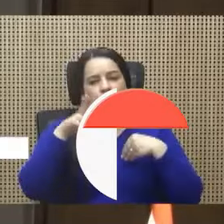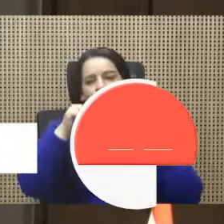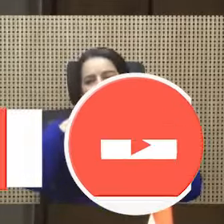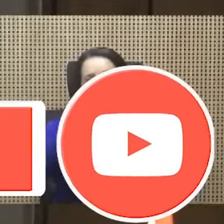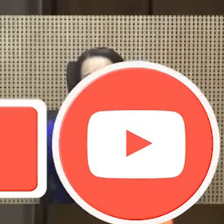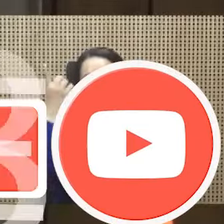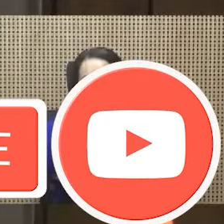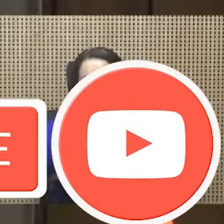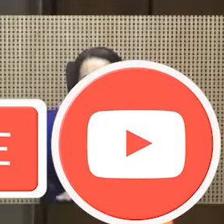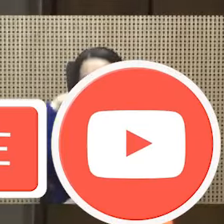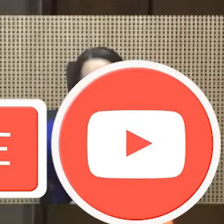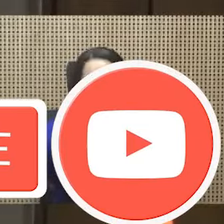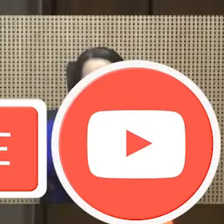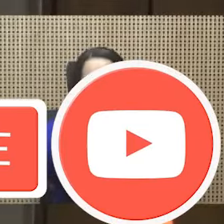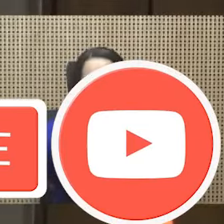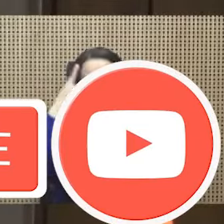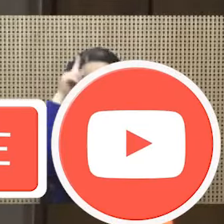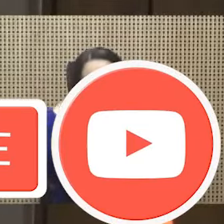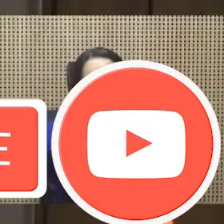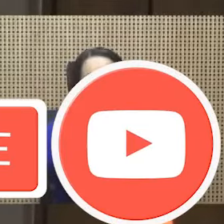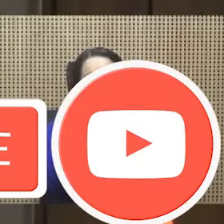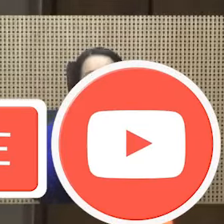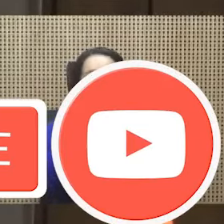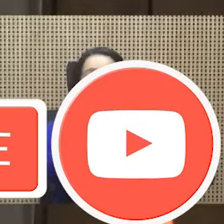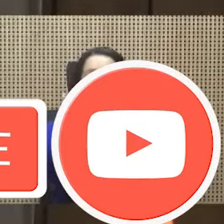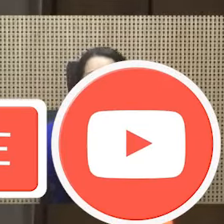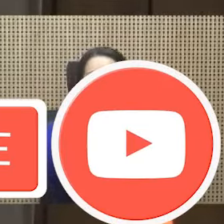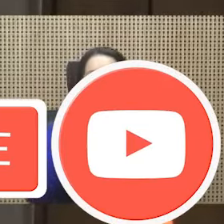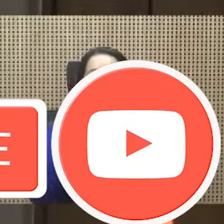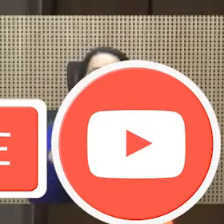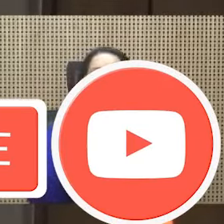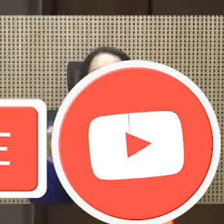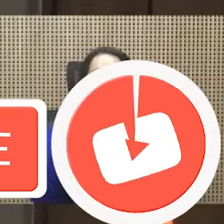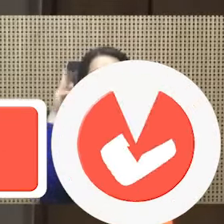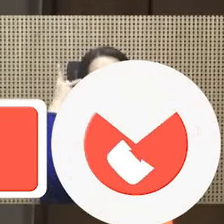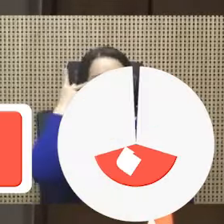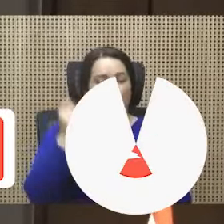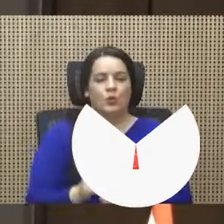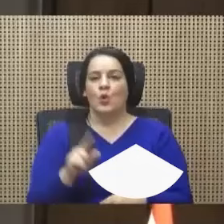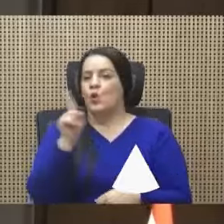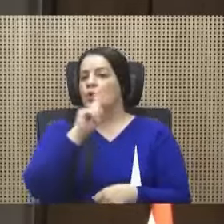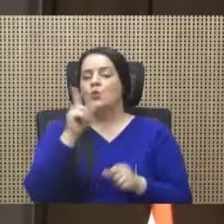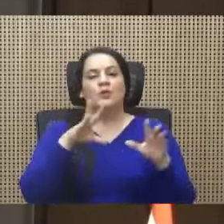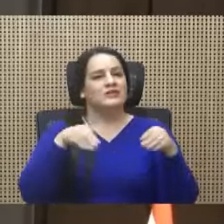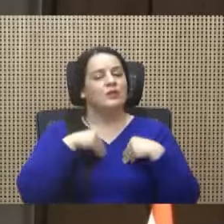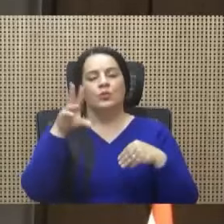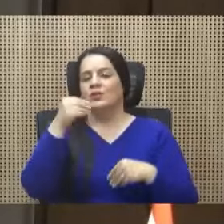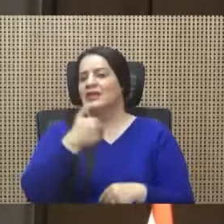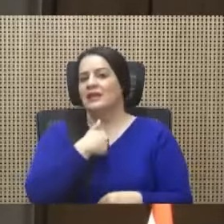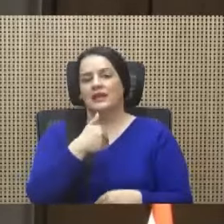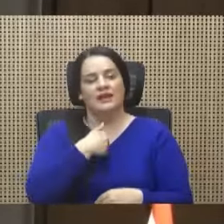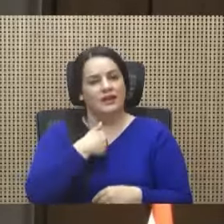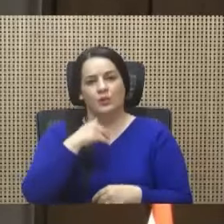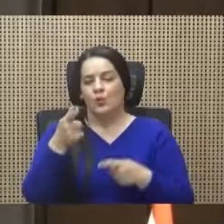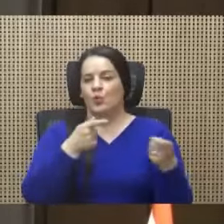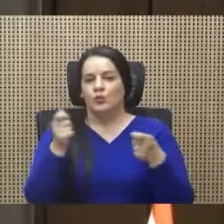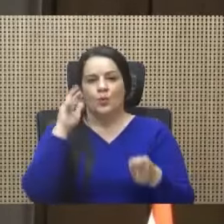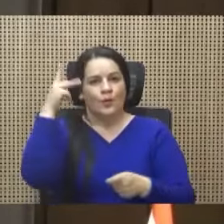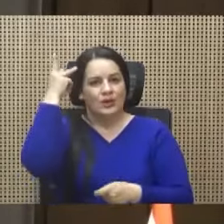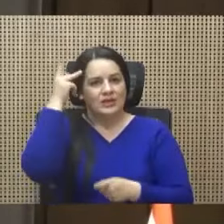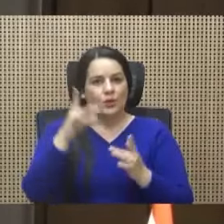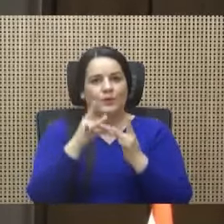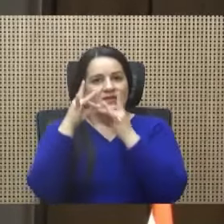hoy, para nosotros era importante tener un control político. No aceptemos más no tener control político, principalmente los